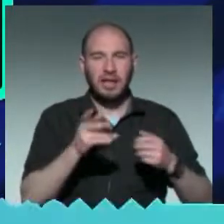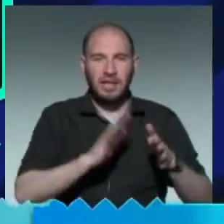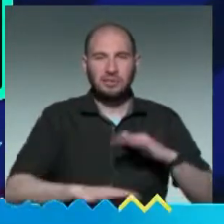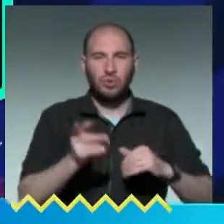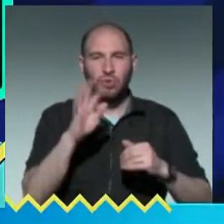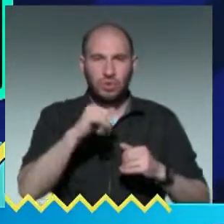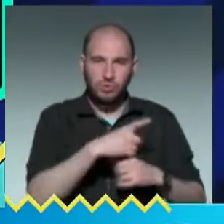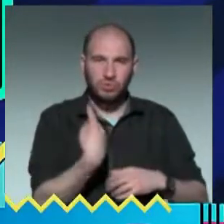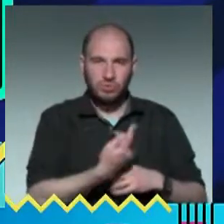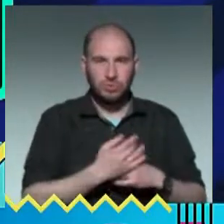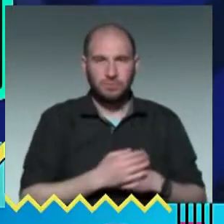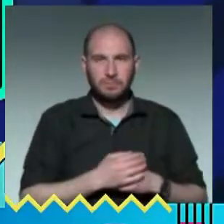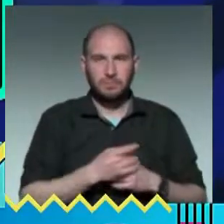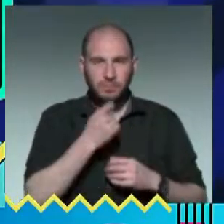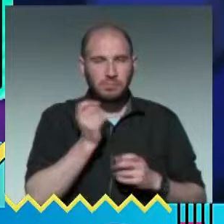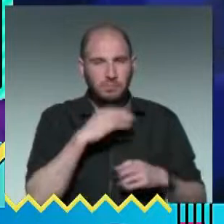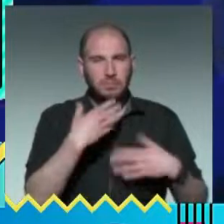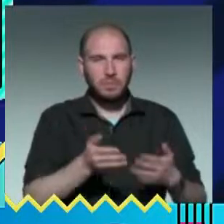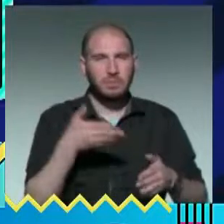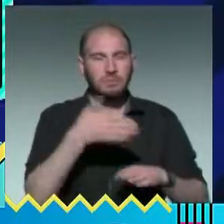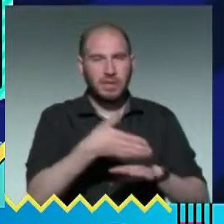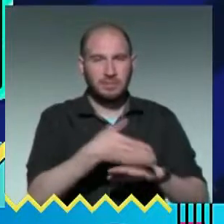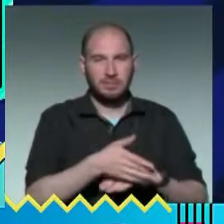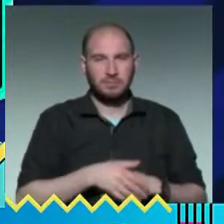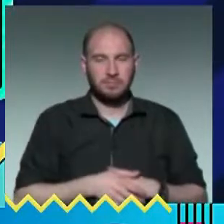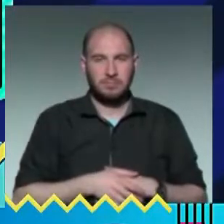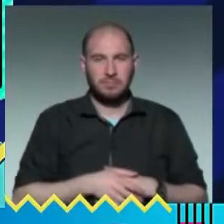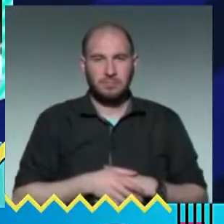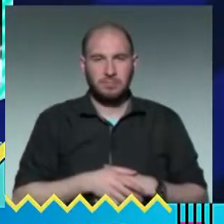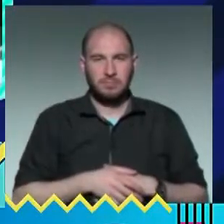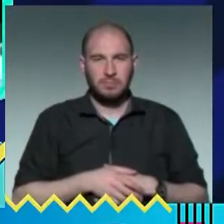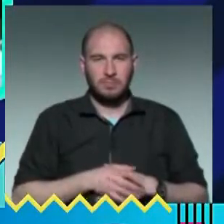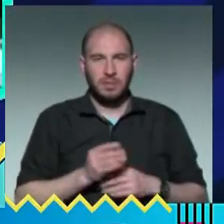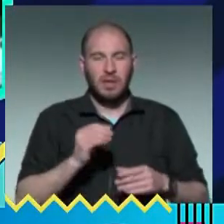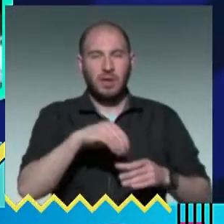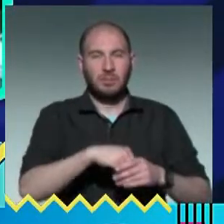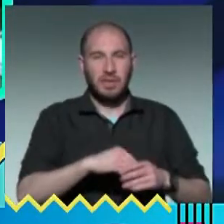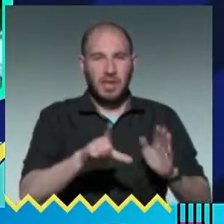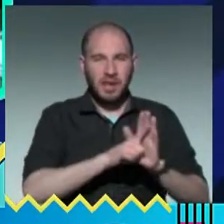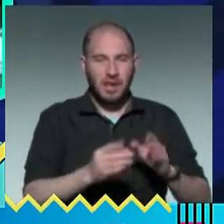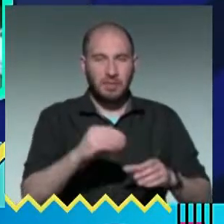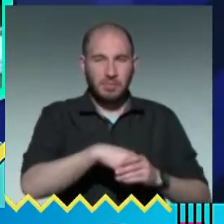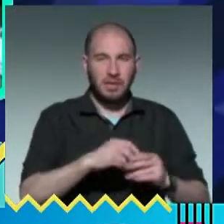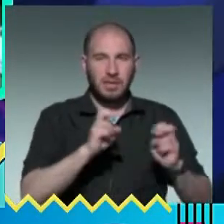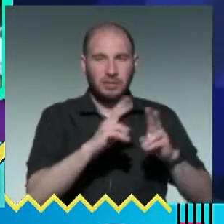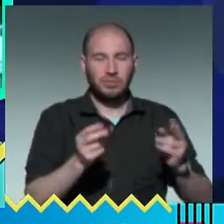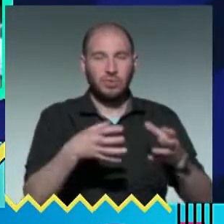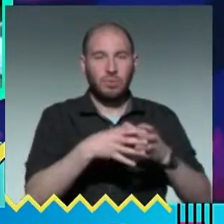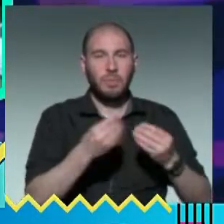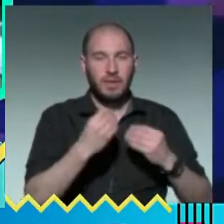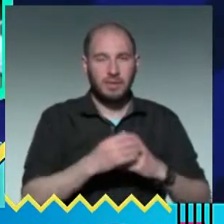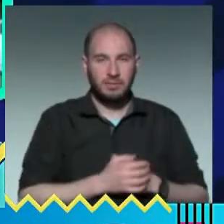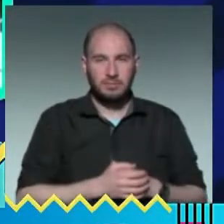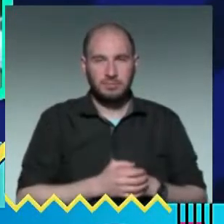tenemos nosotros y hubiese sido enriquecedor participar de esto y hacer incorporaciones a la ley vinculadas al sector, para que